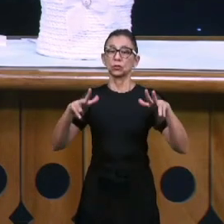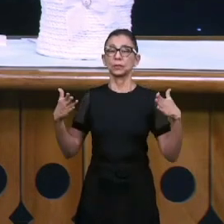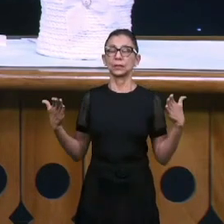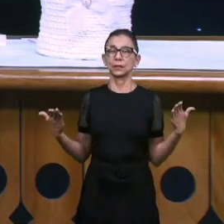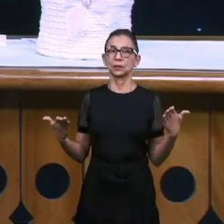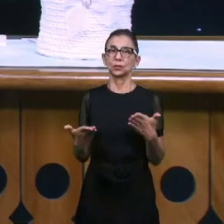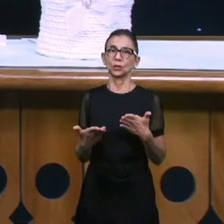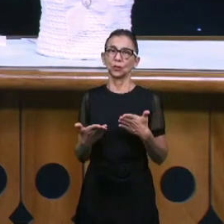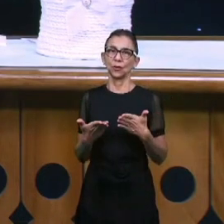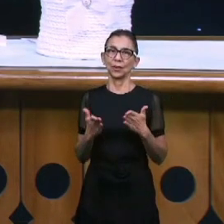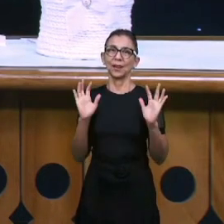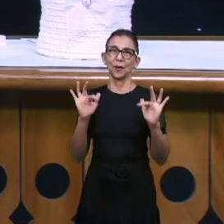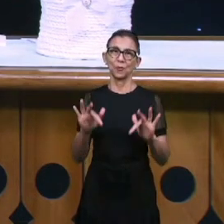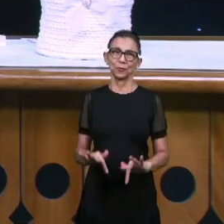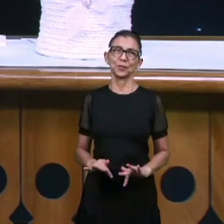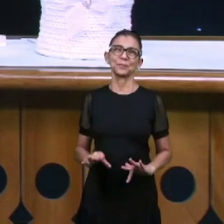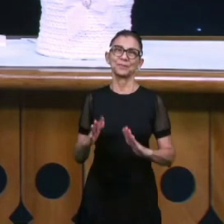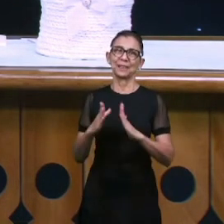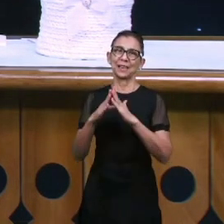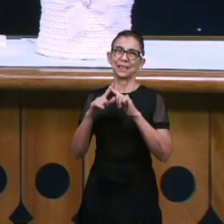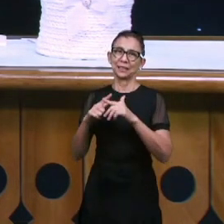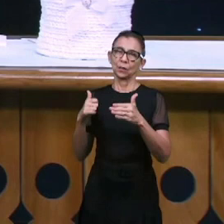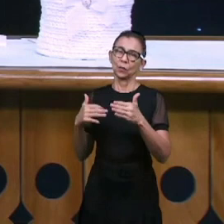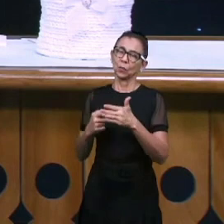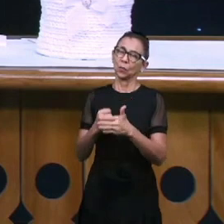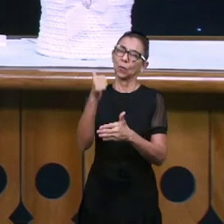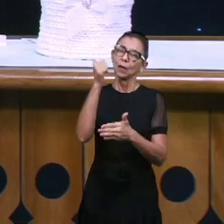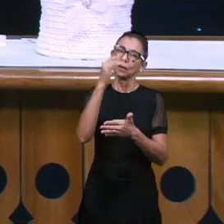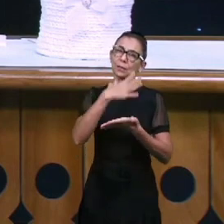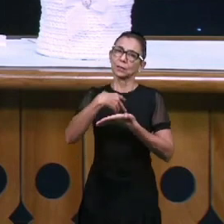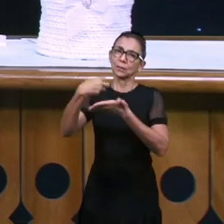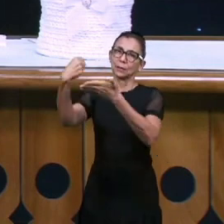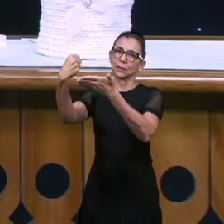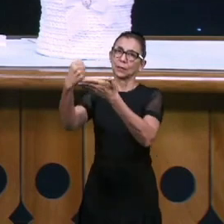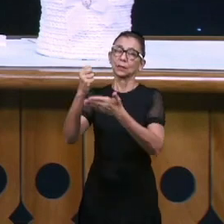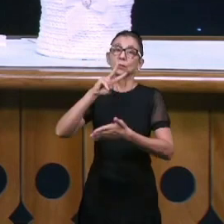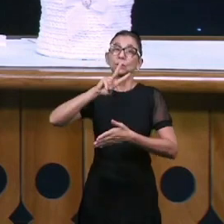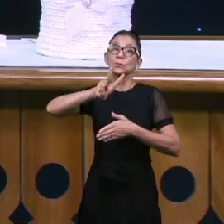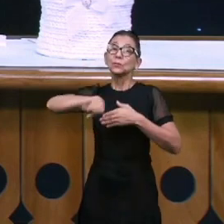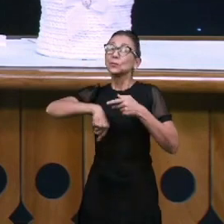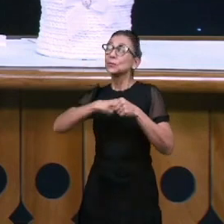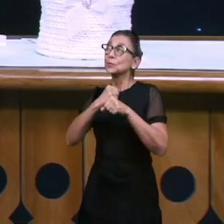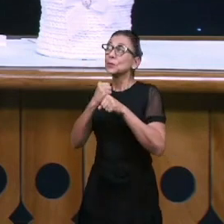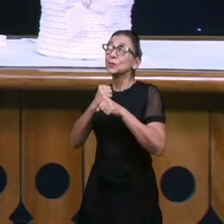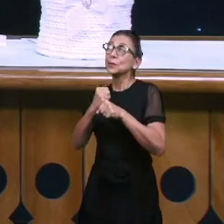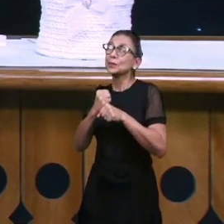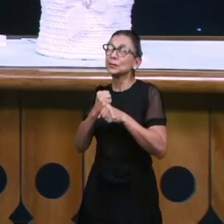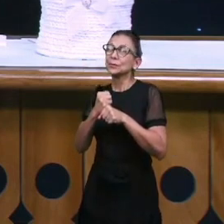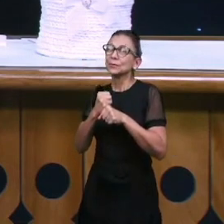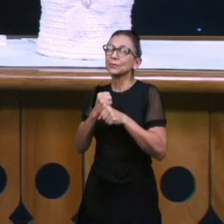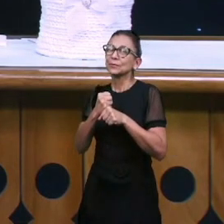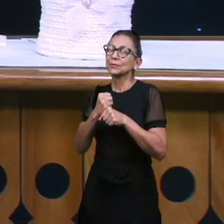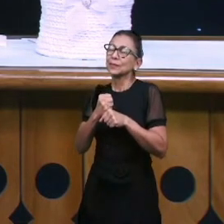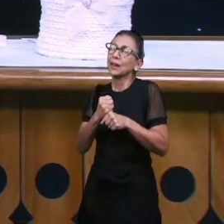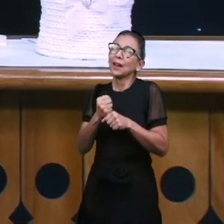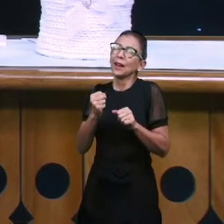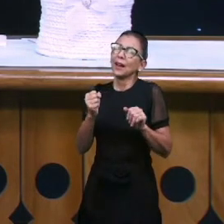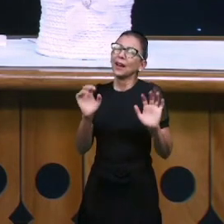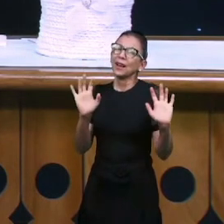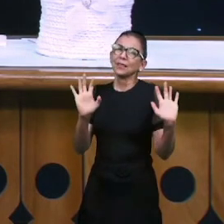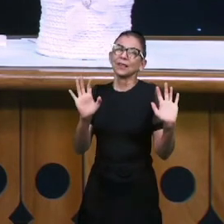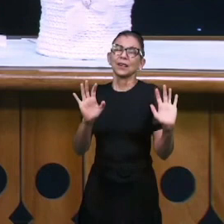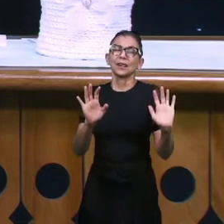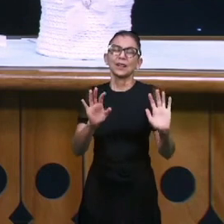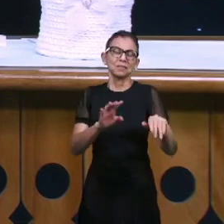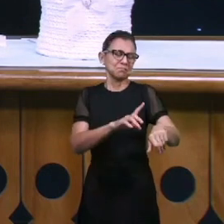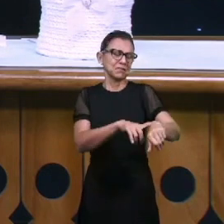de pasar. El momento del cruce final son 2000 años y nosotros no tenemos otro mensaje. Podemos decir, no,